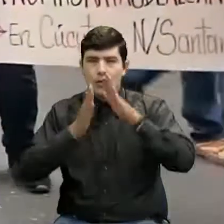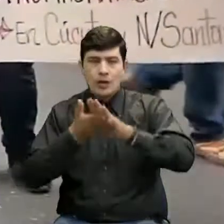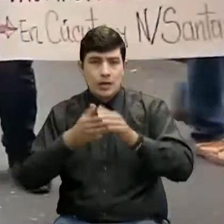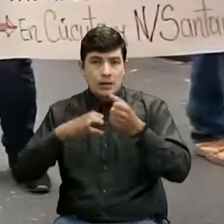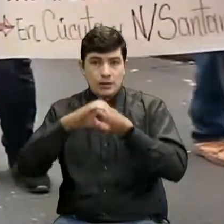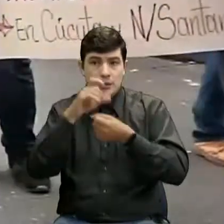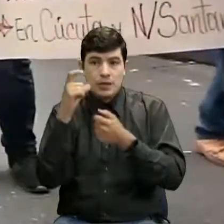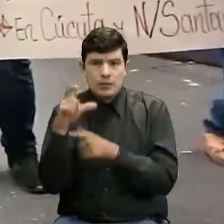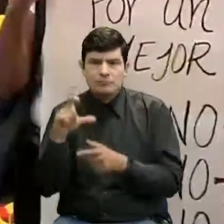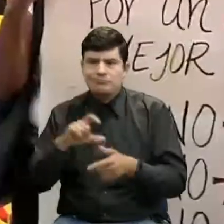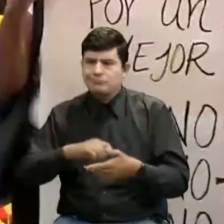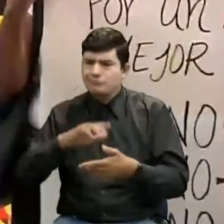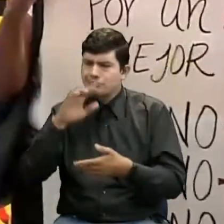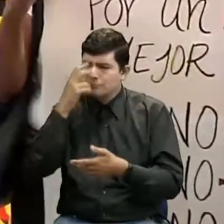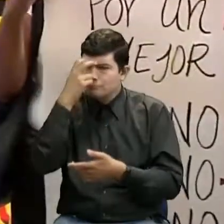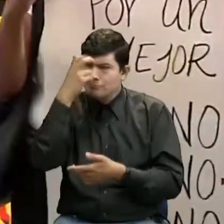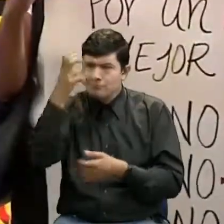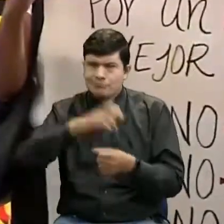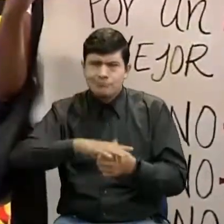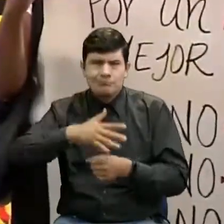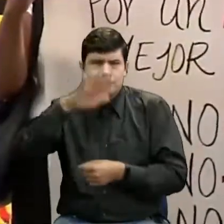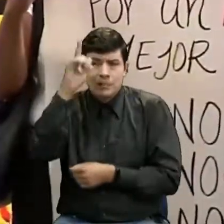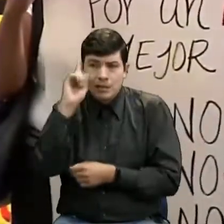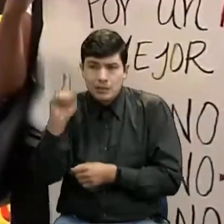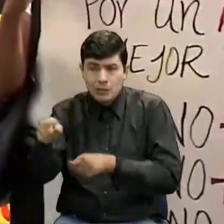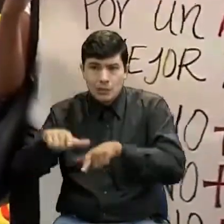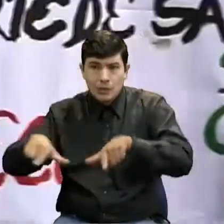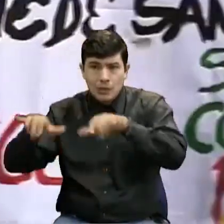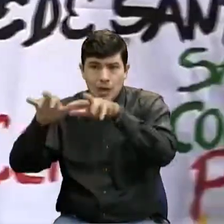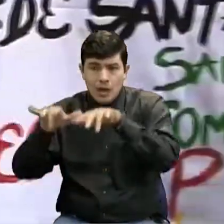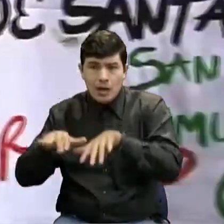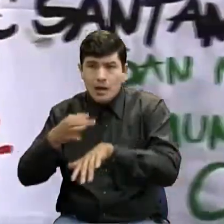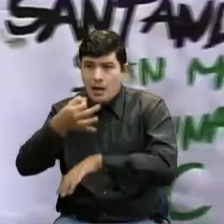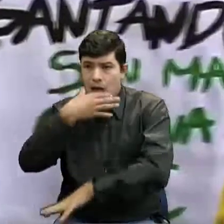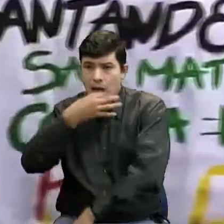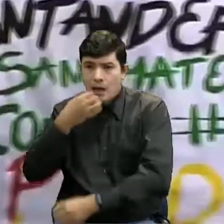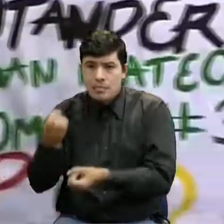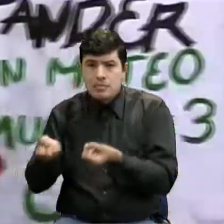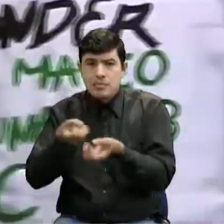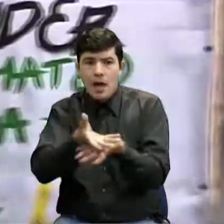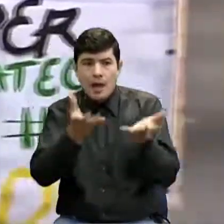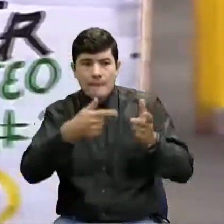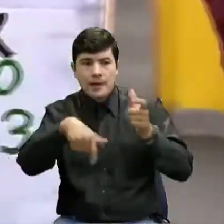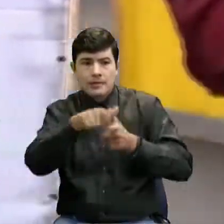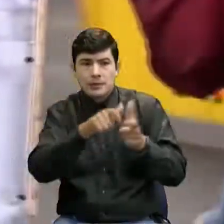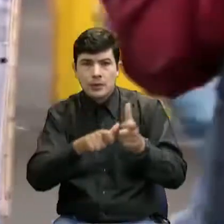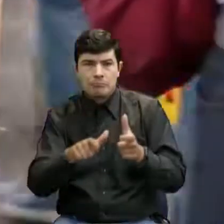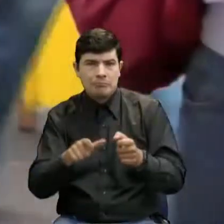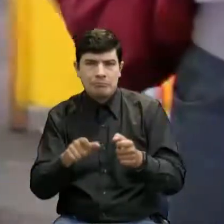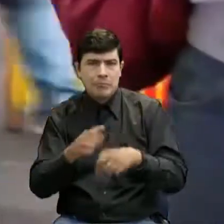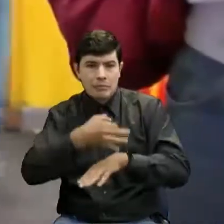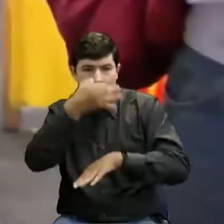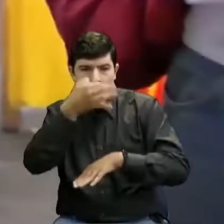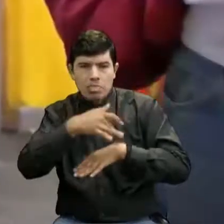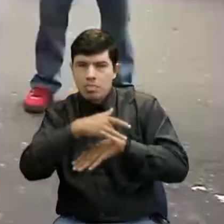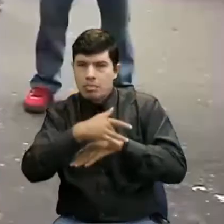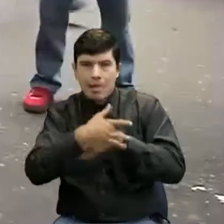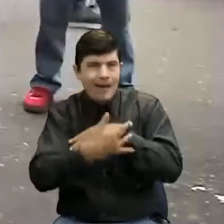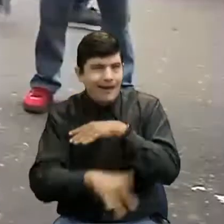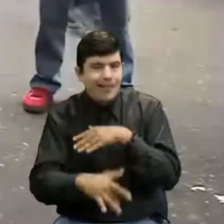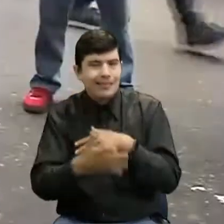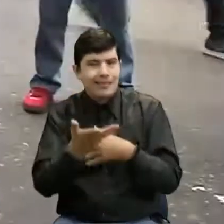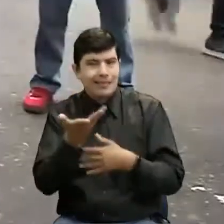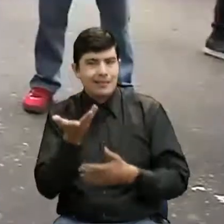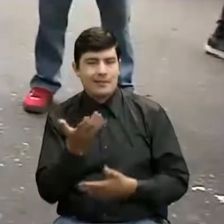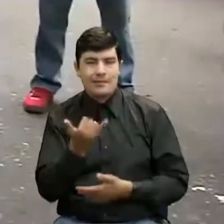porque no se entregan los medicamentos de forma oportuna vamos a hablar con las personas escuchar qué es lo que dicen cuáles son pues de sus